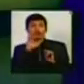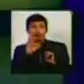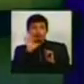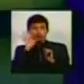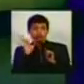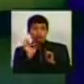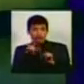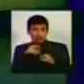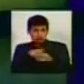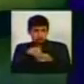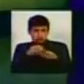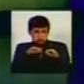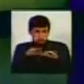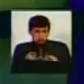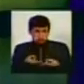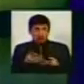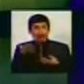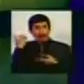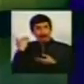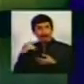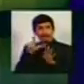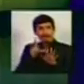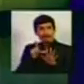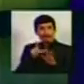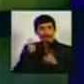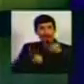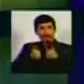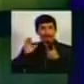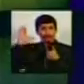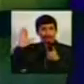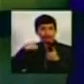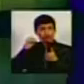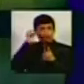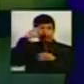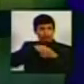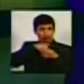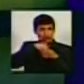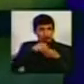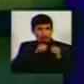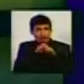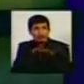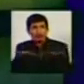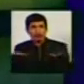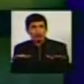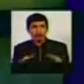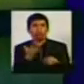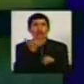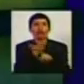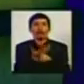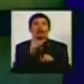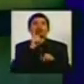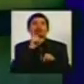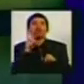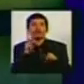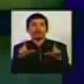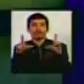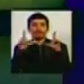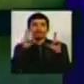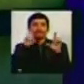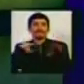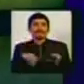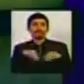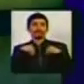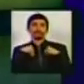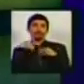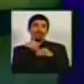de sufragio que fueron a los otros siete candidatos en la primera vuelta y esta la gran protagonista de la jornada la